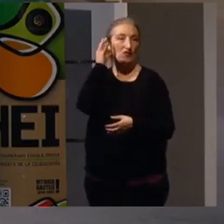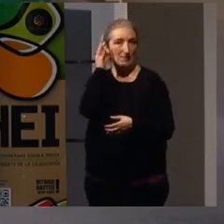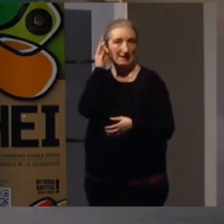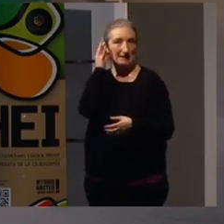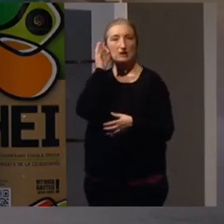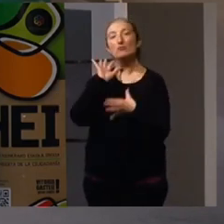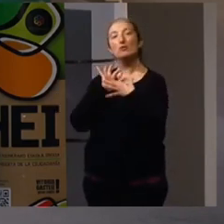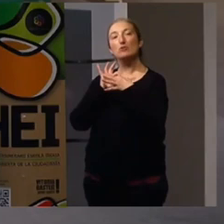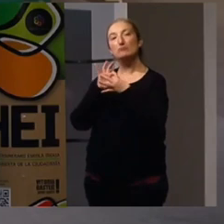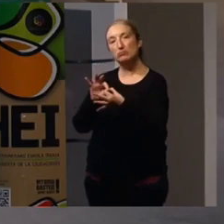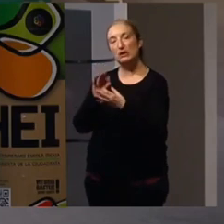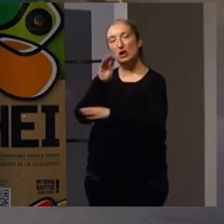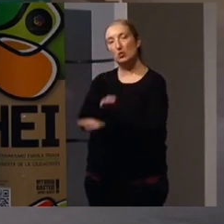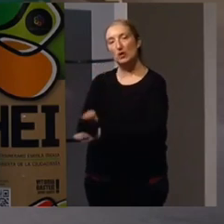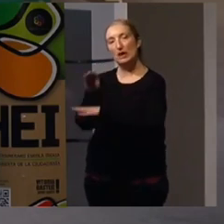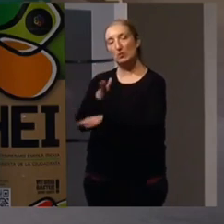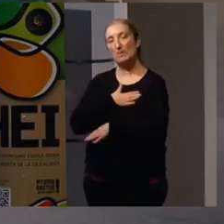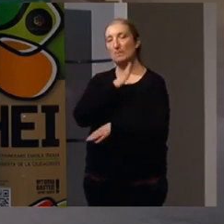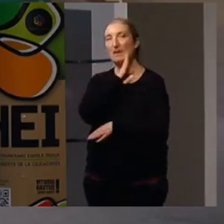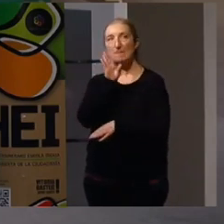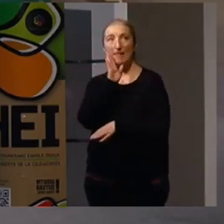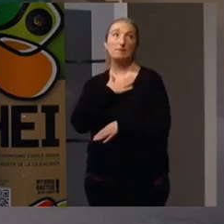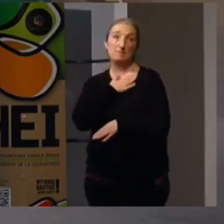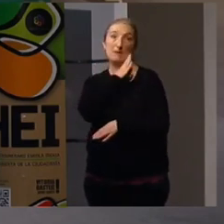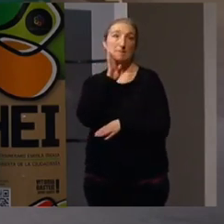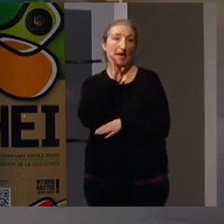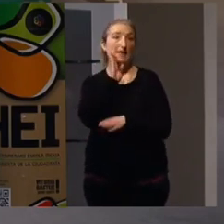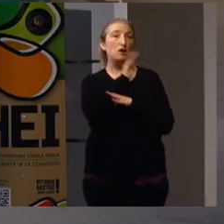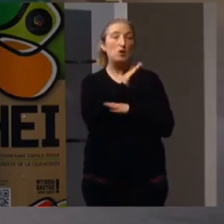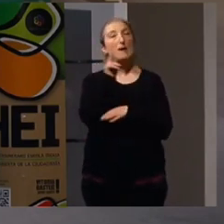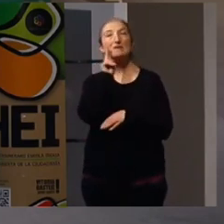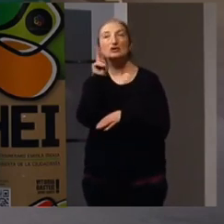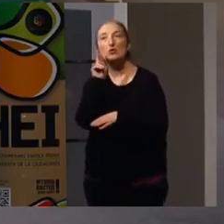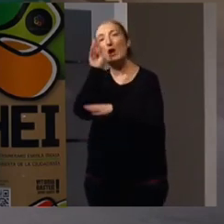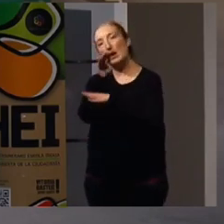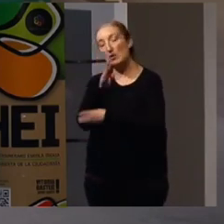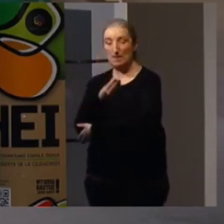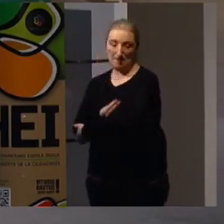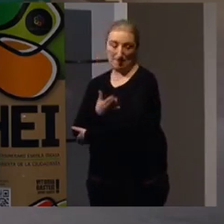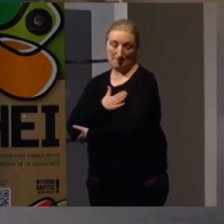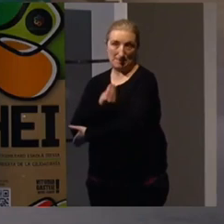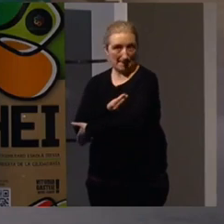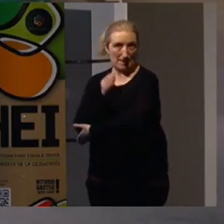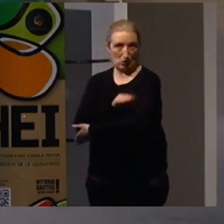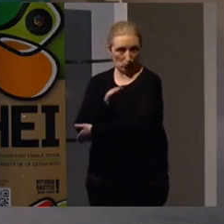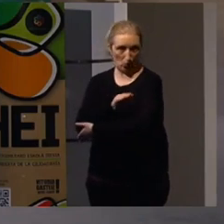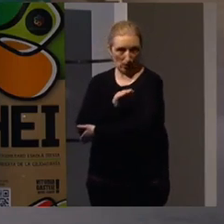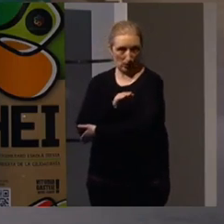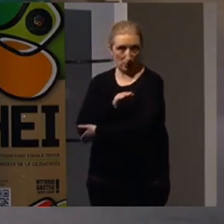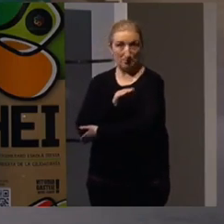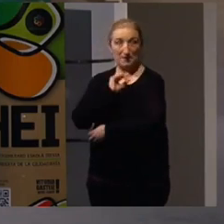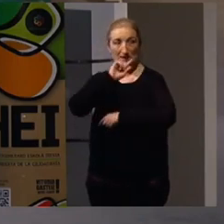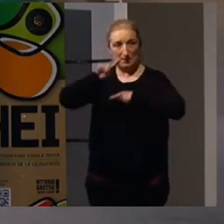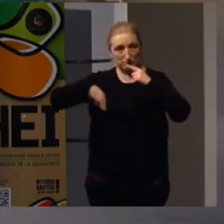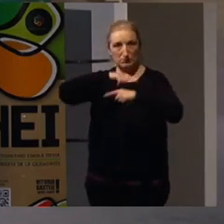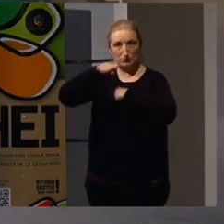y en lo vincular, ¿vale? Yo cuido a mi madre porque es mi madre, cuido a mi suegra porque es mi suegra, cuido a este bebé porque es mi bebé. Y en